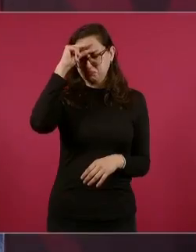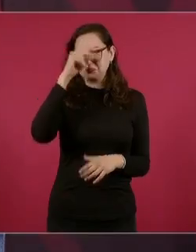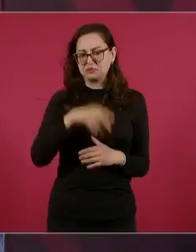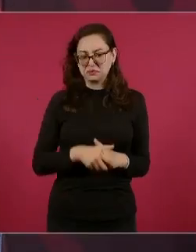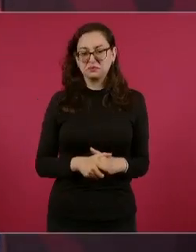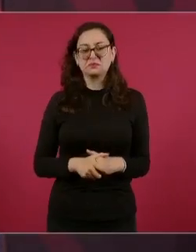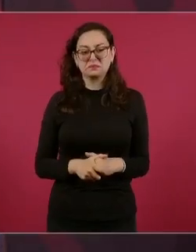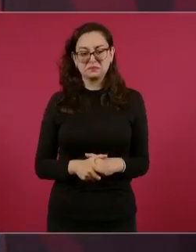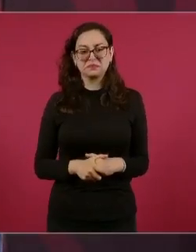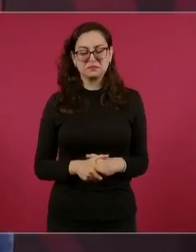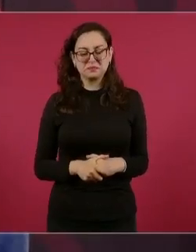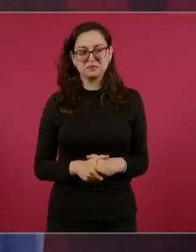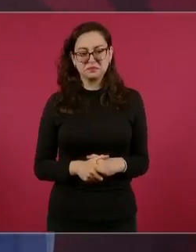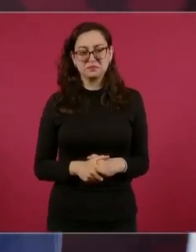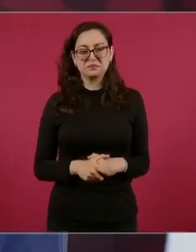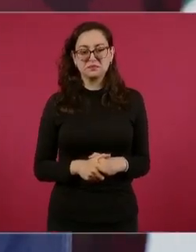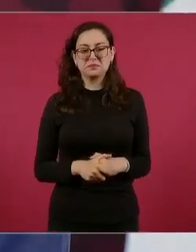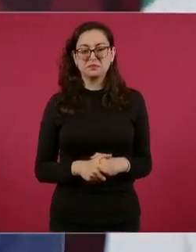sé que